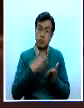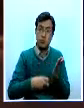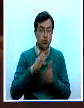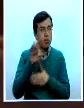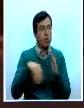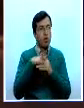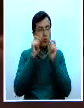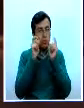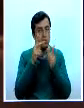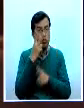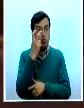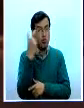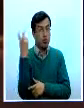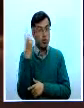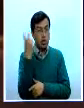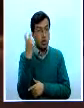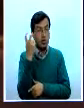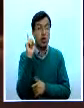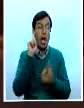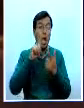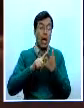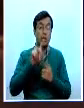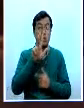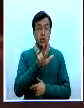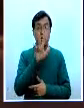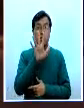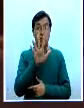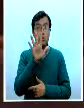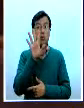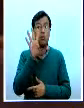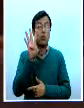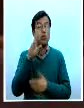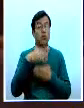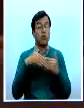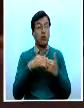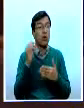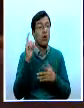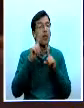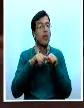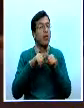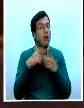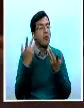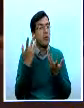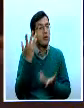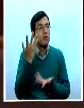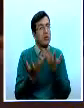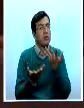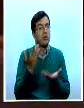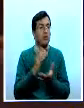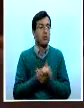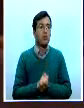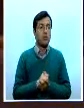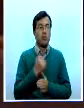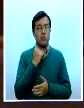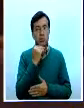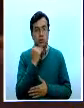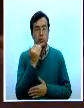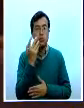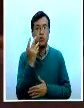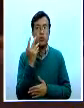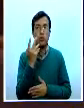estas acciones que van desde 200 hasta 354 dólares y dependiendo de la magnitud e inclusive llegando si se llegara a dar un delito